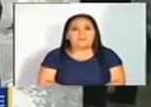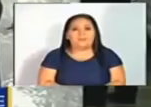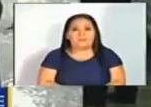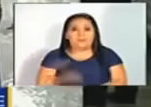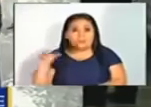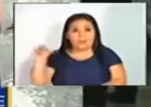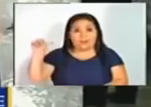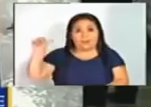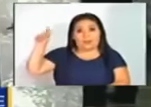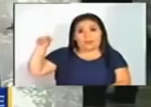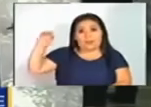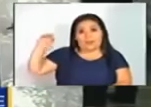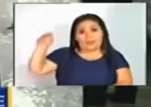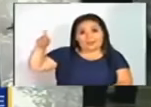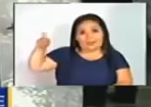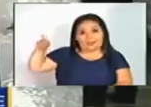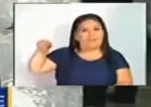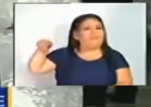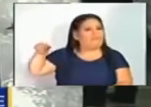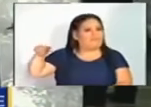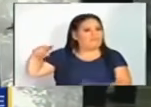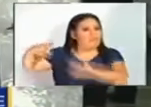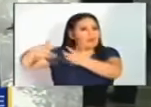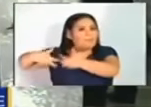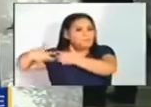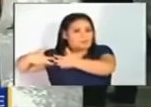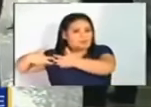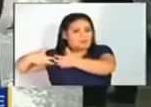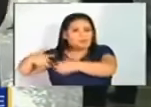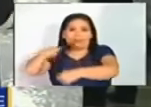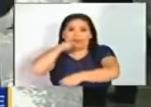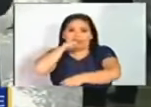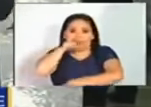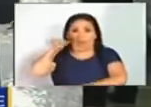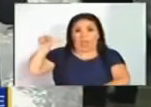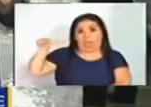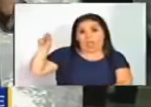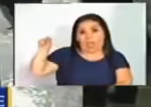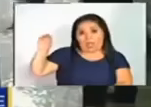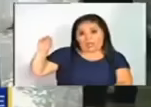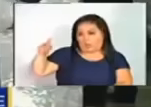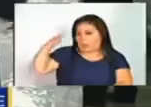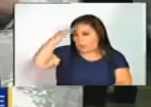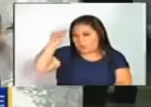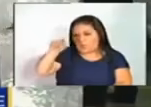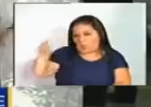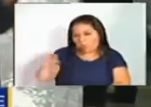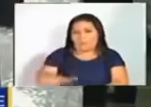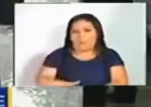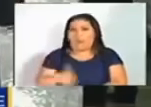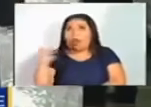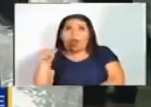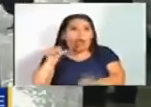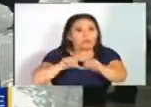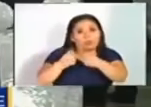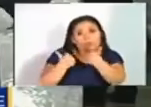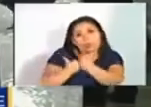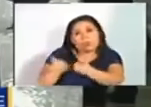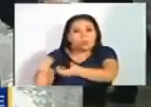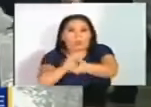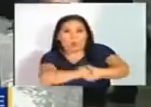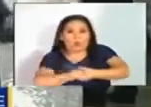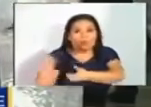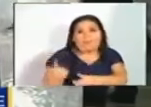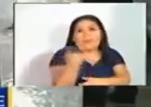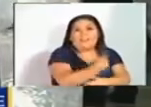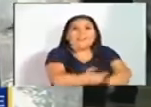Asociación Nacional de la Empresa Privada para poner el nombre correcto y si se llaman ellos, pues yo le pudiera poner Asociación Unida de Todos los